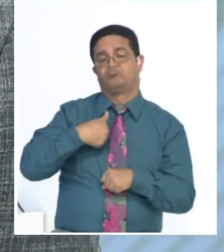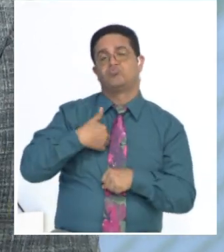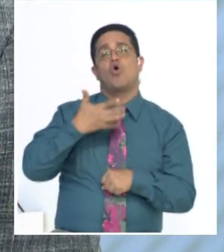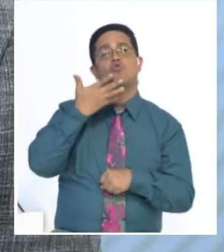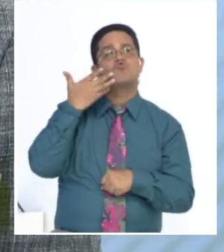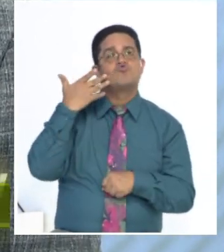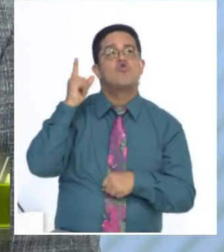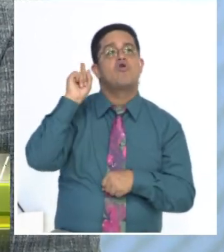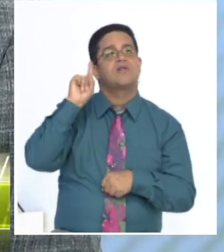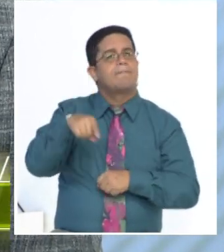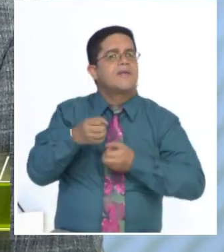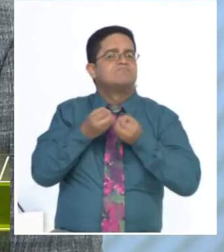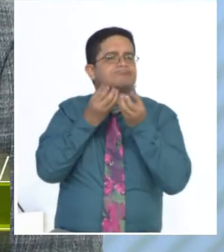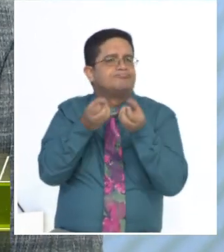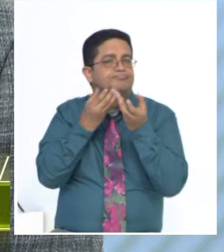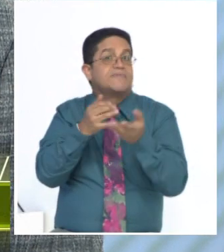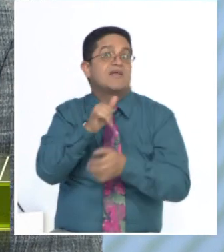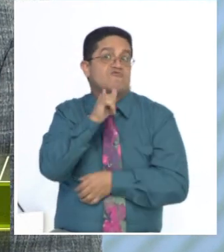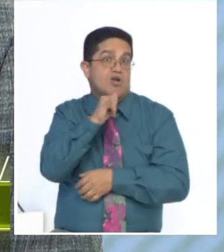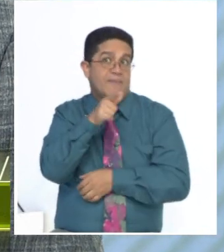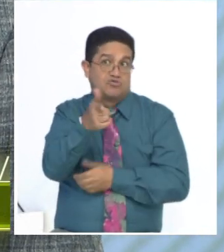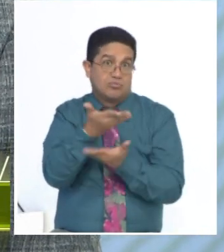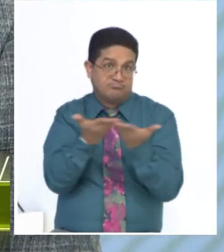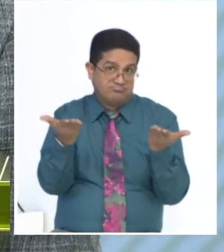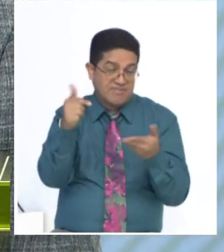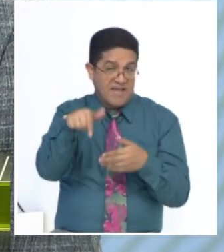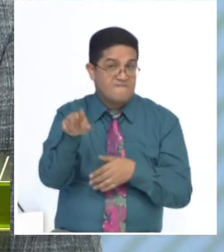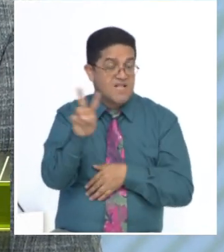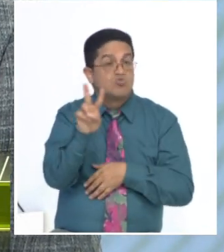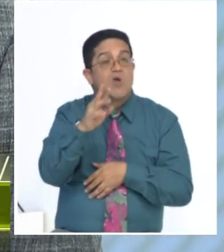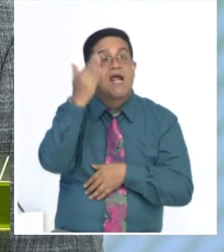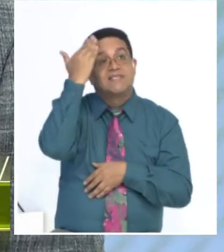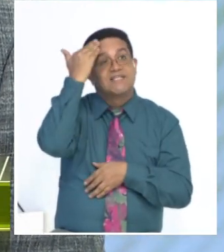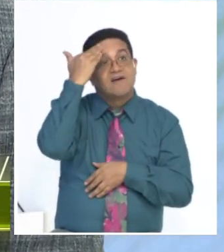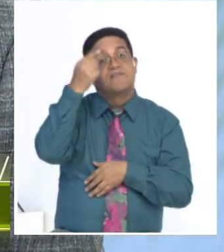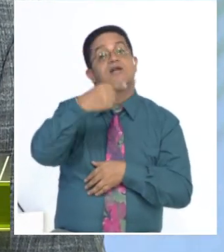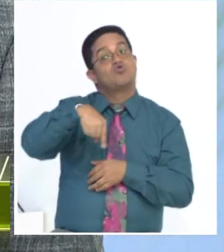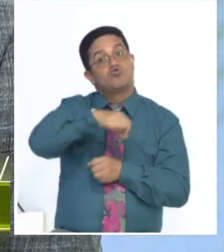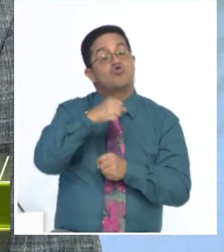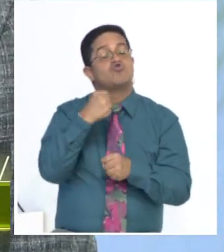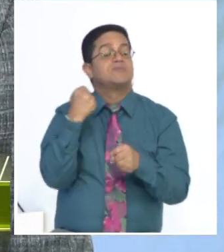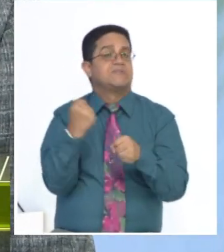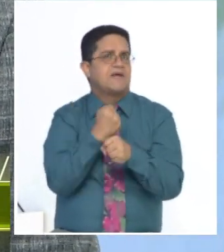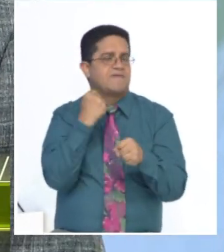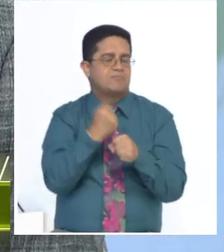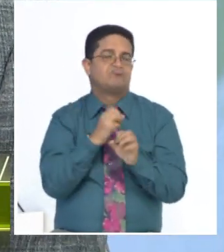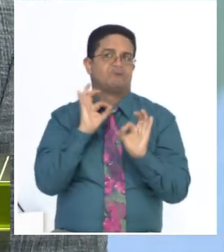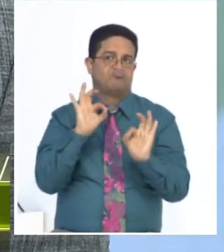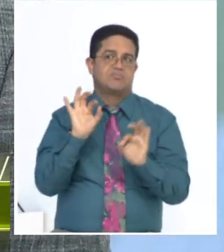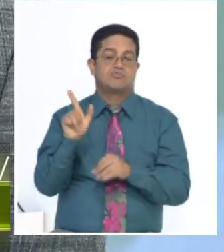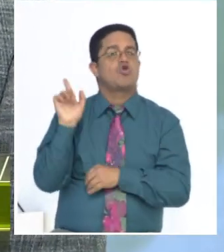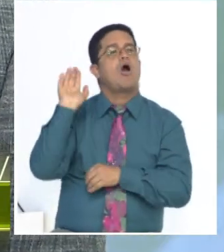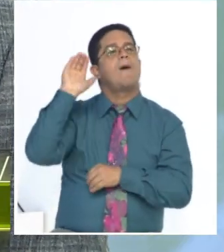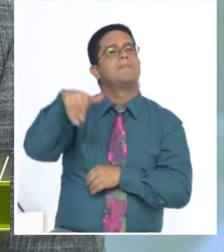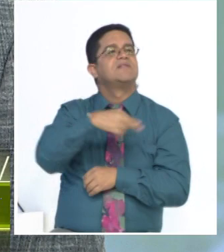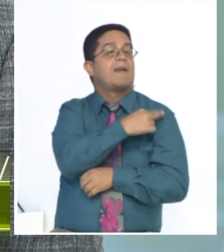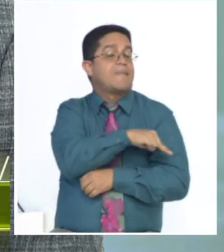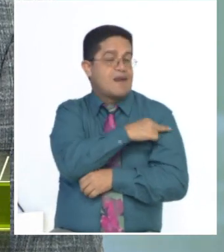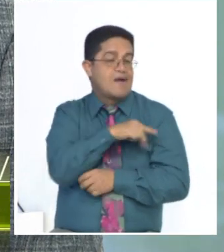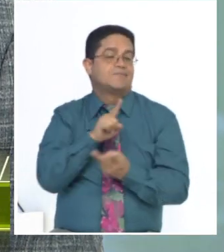esta información en estas cámaras tan importantes en el país, saber que estamos haciéndolo bien, desde el Hospital Central de Maracay, de la Universidad de